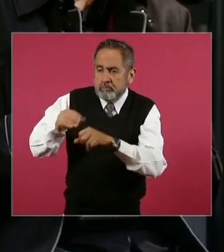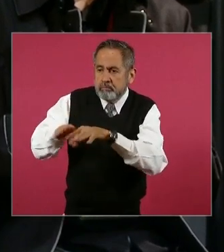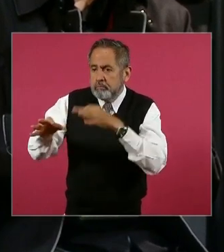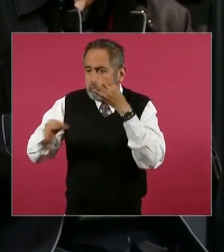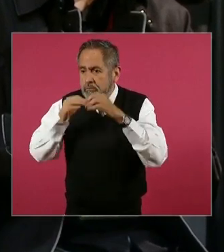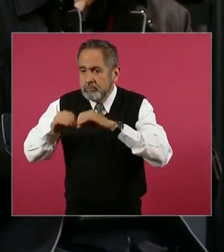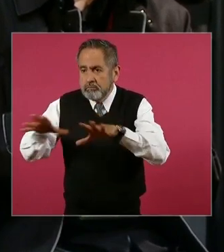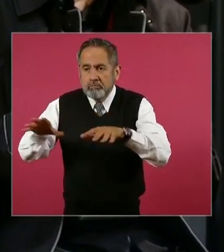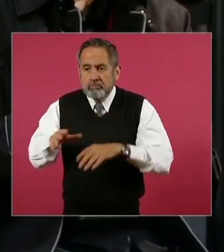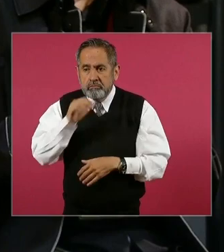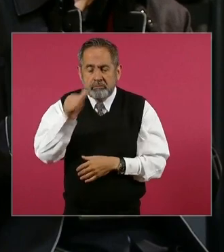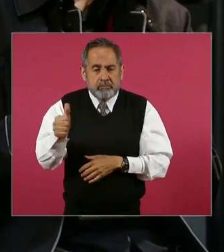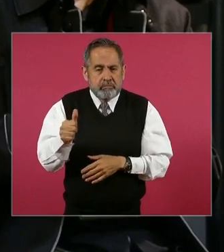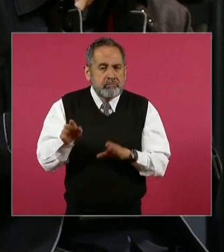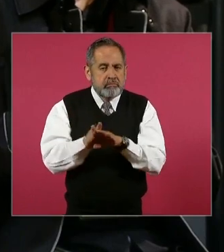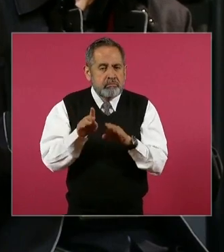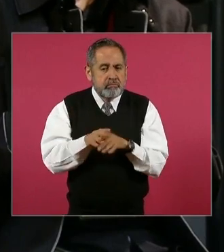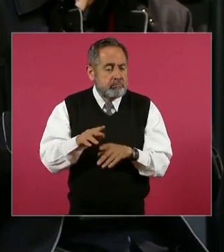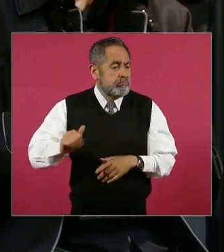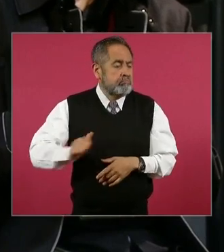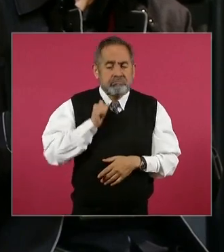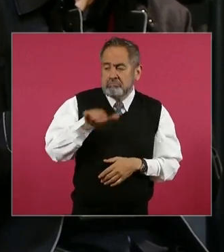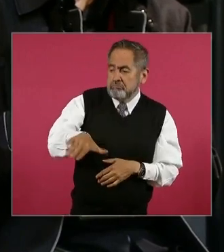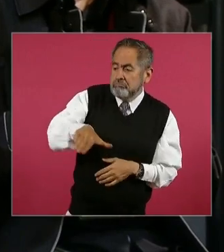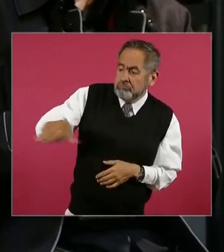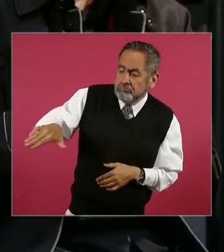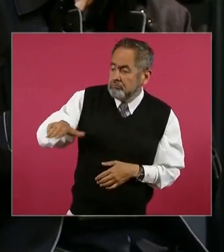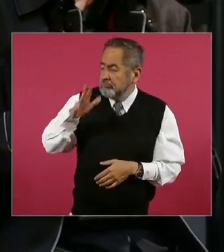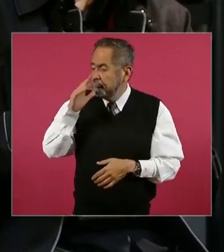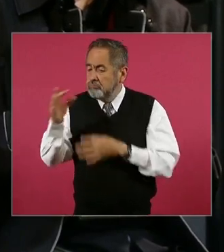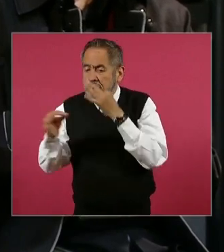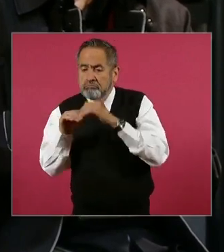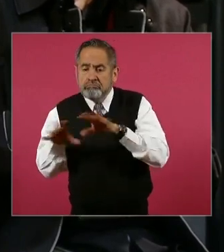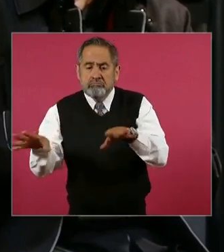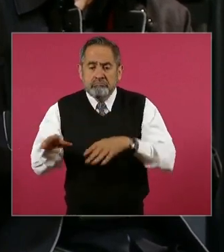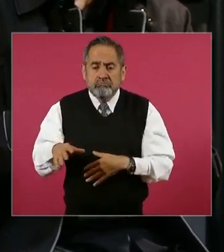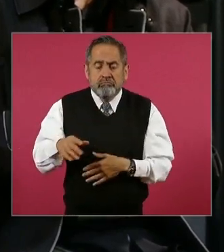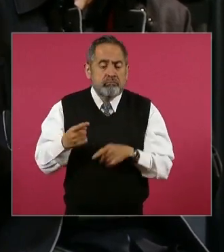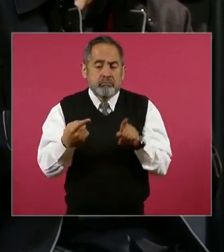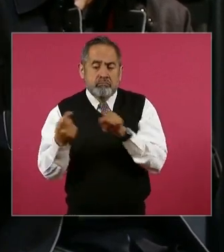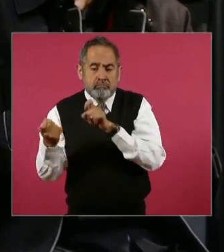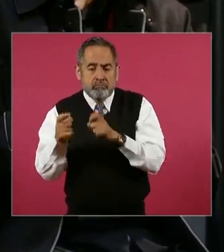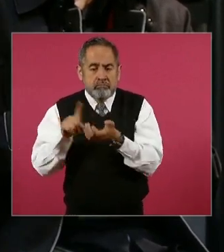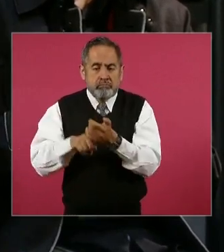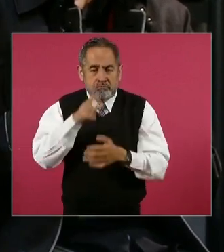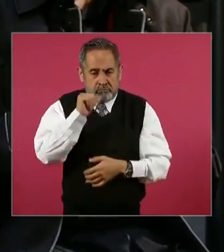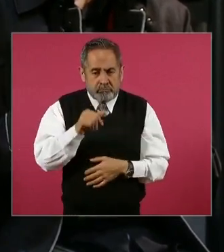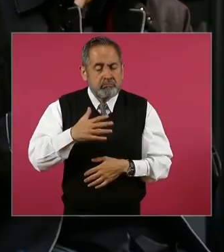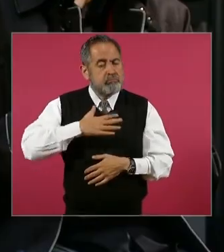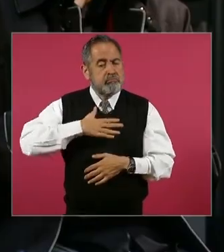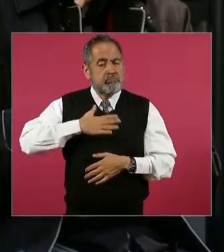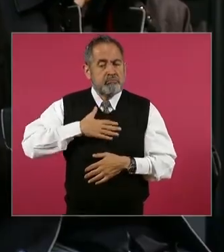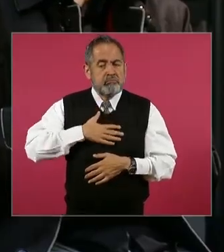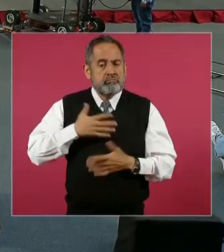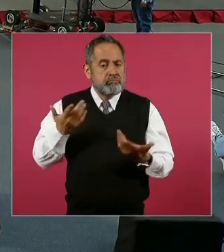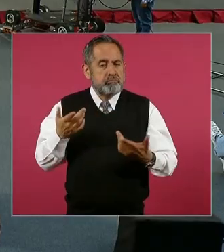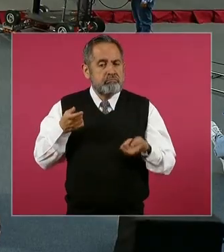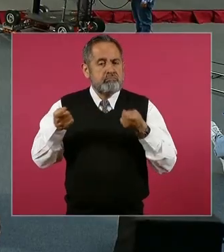comunicativa o bien para usurpar o entorpecer también la monetización de los canales